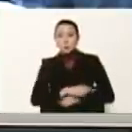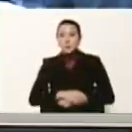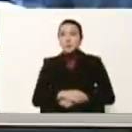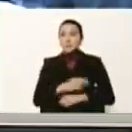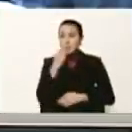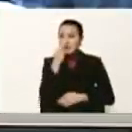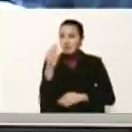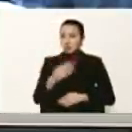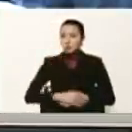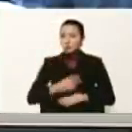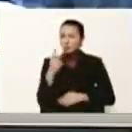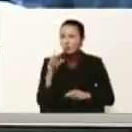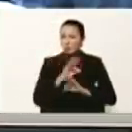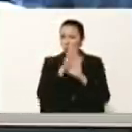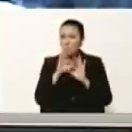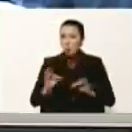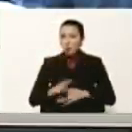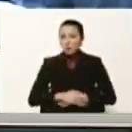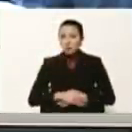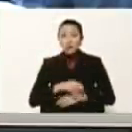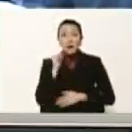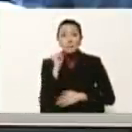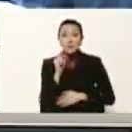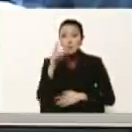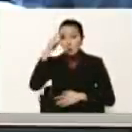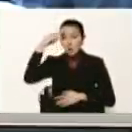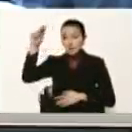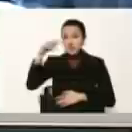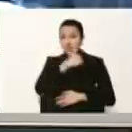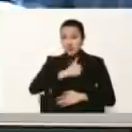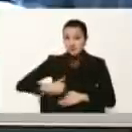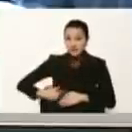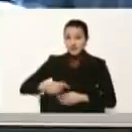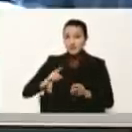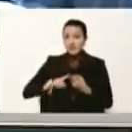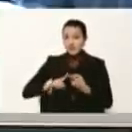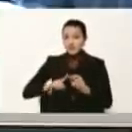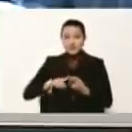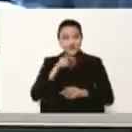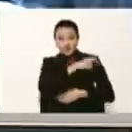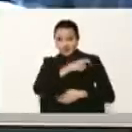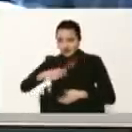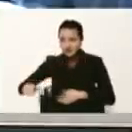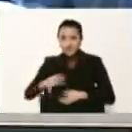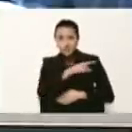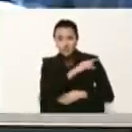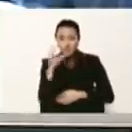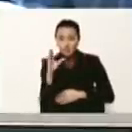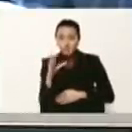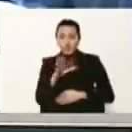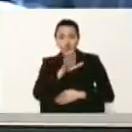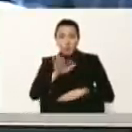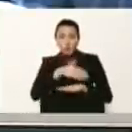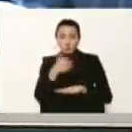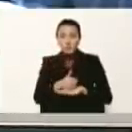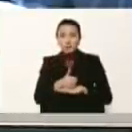factores comunes. Magnicidio en Haití, perpetrados por mercenarios colombianos,